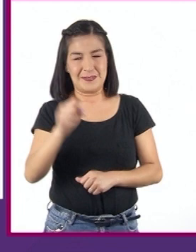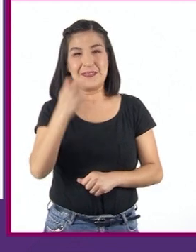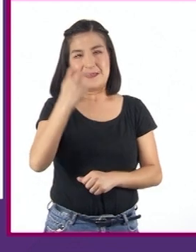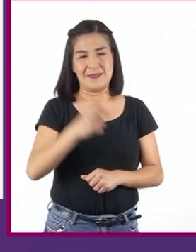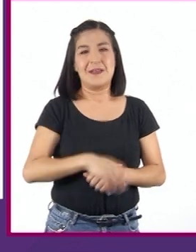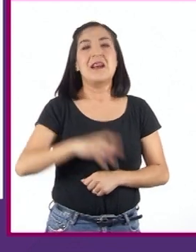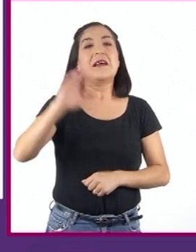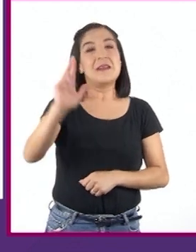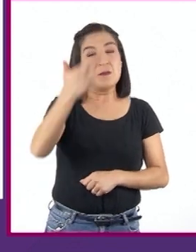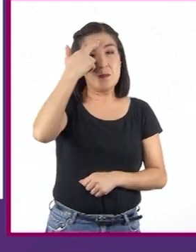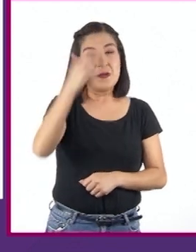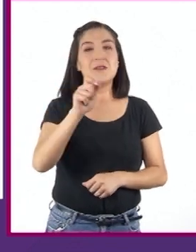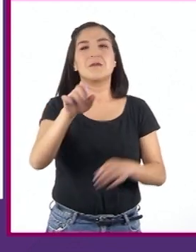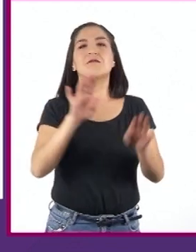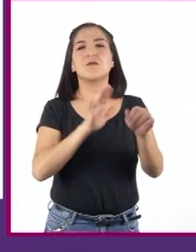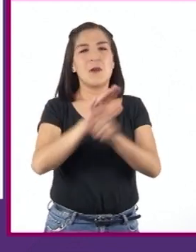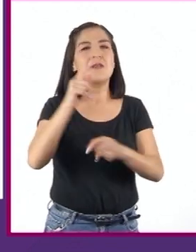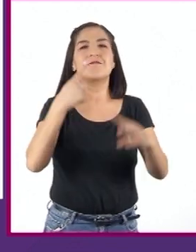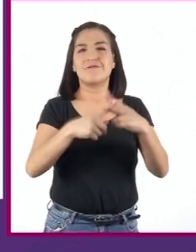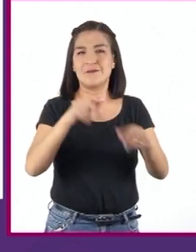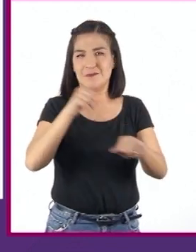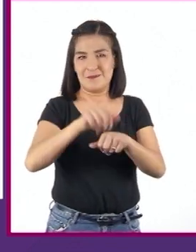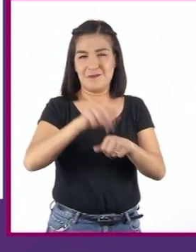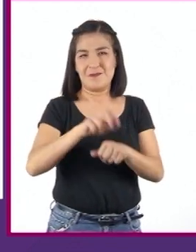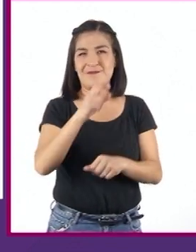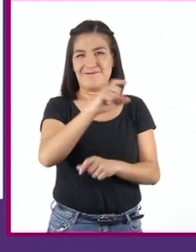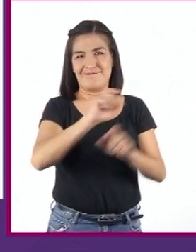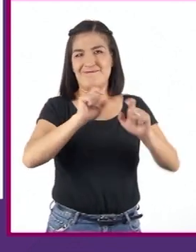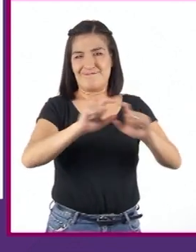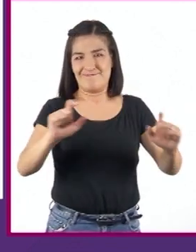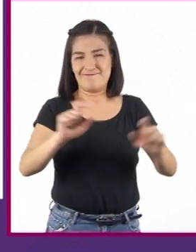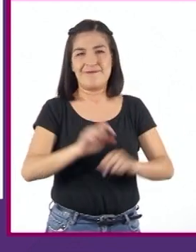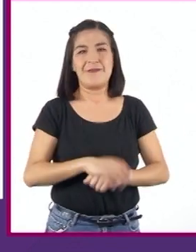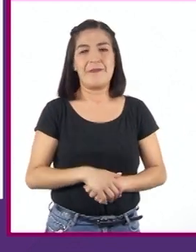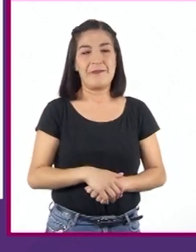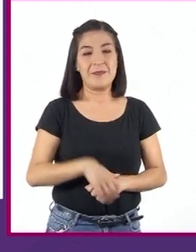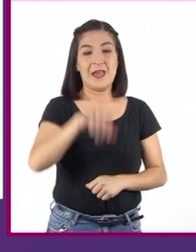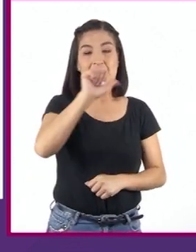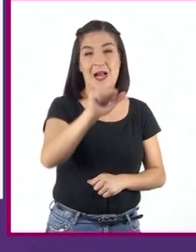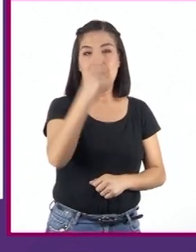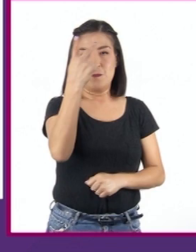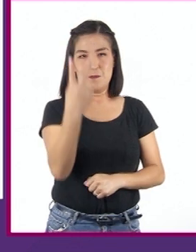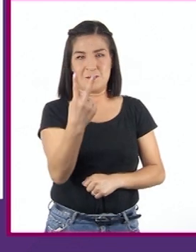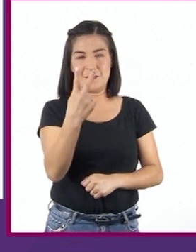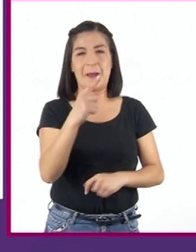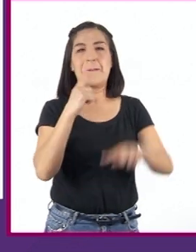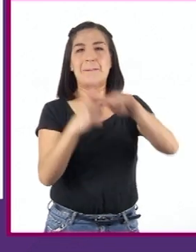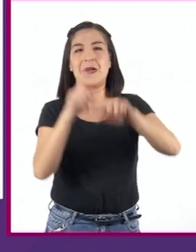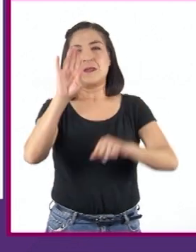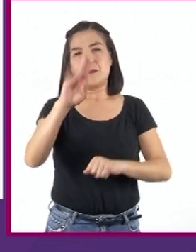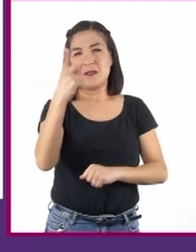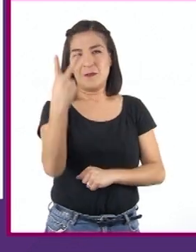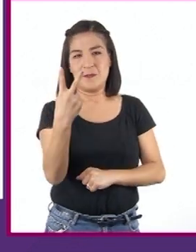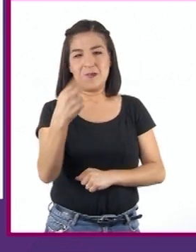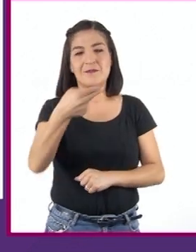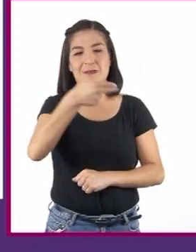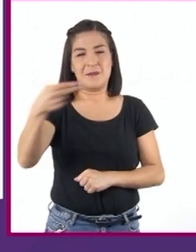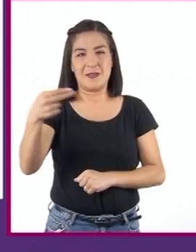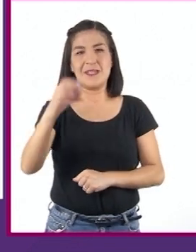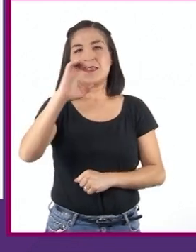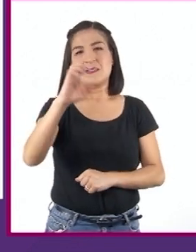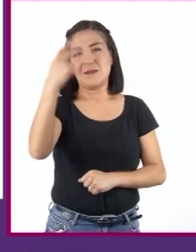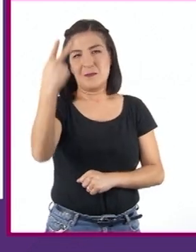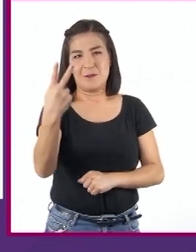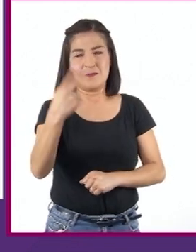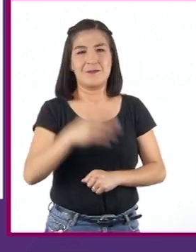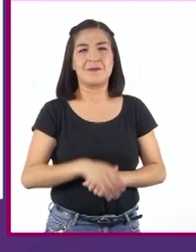Recordemos la expresión algebraica del teorema de Pitágoras. A cuadrada más B cuadrada es igual a C